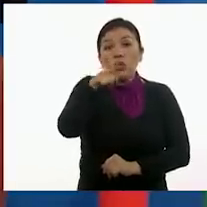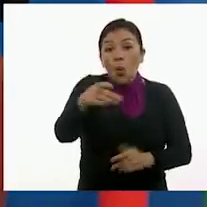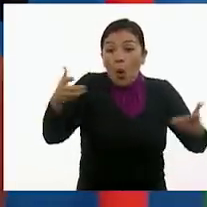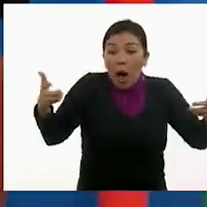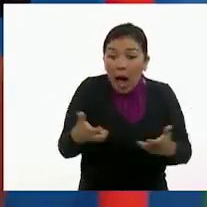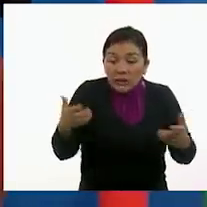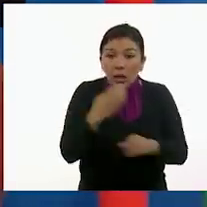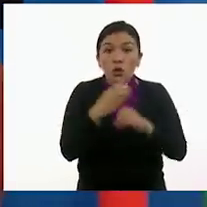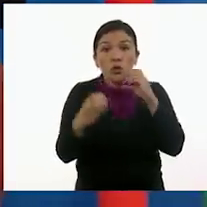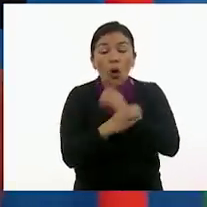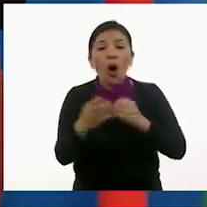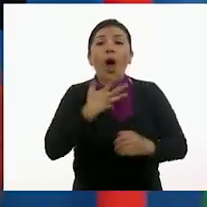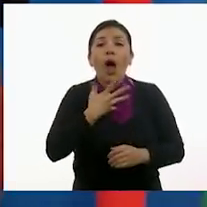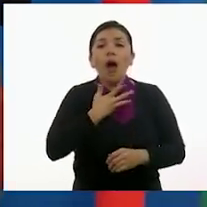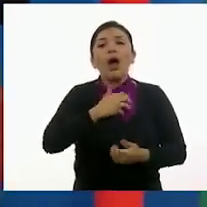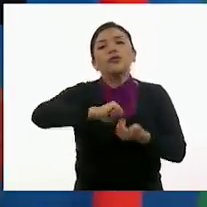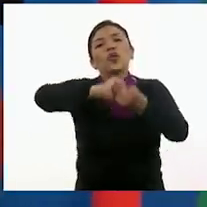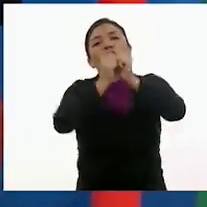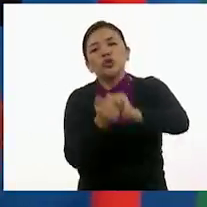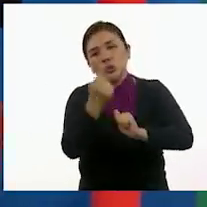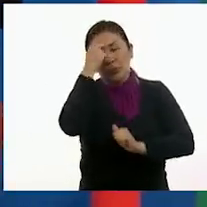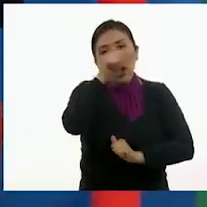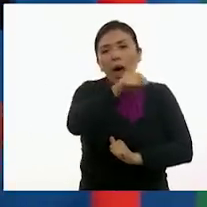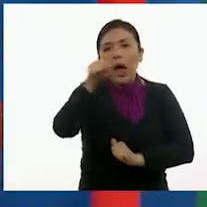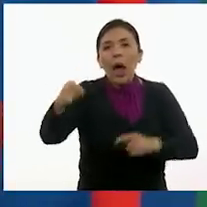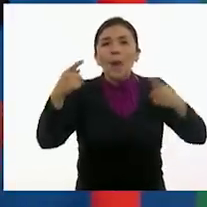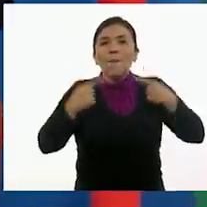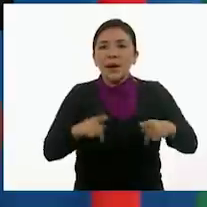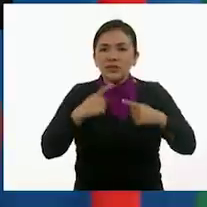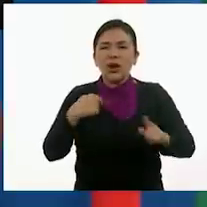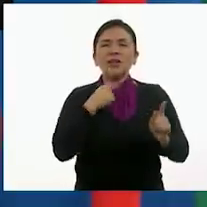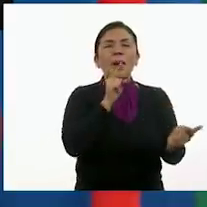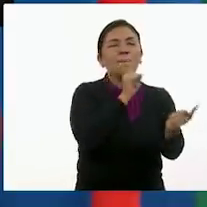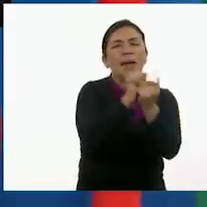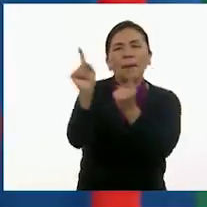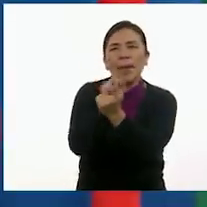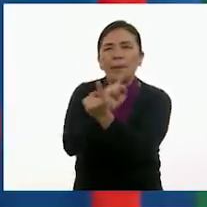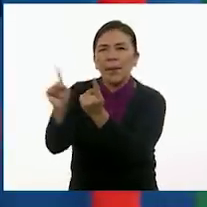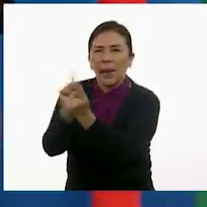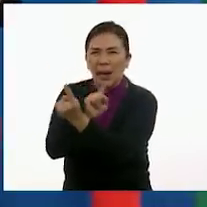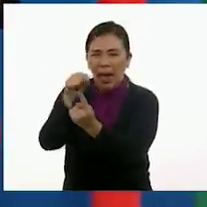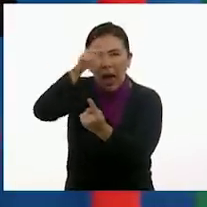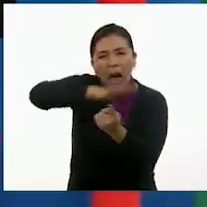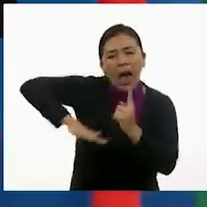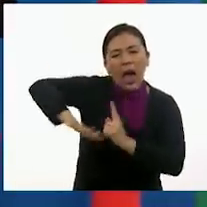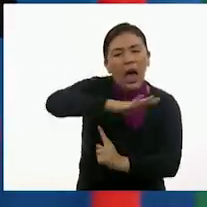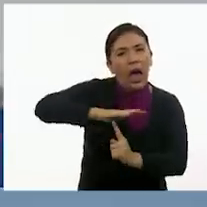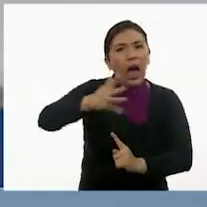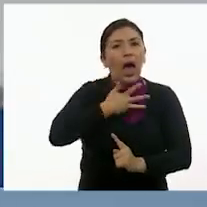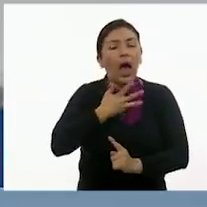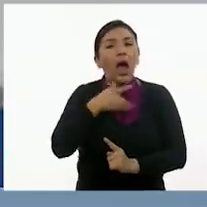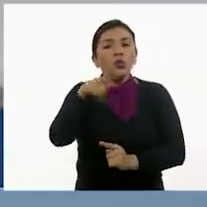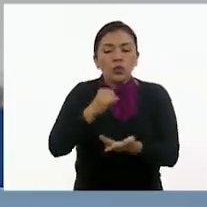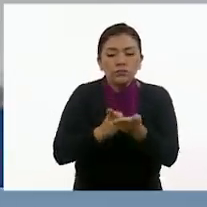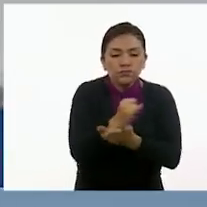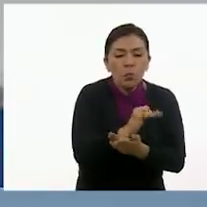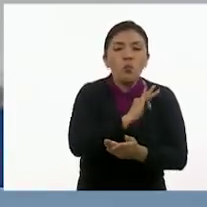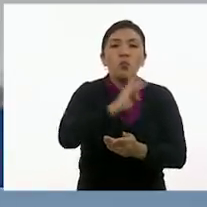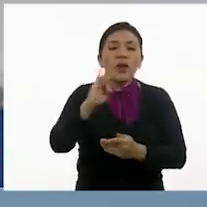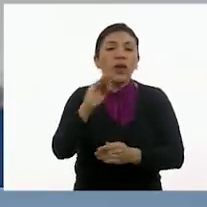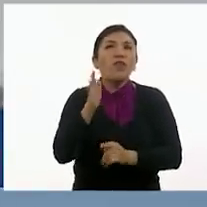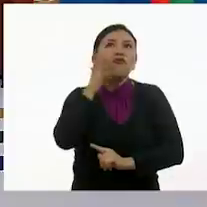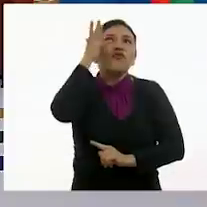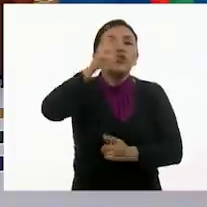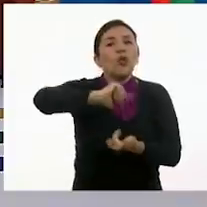actos tienen efectos en nosotros, en las personas con las que convivimos y en el medio en el que nos rodeamos. Exactamente, tienes